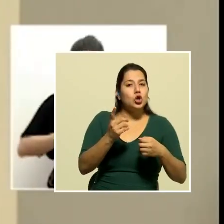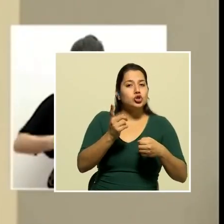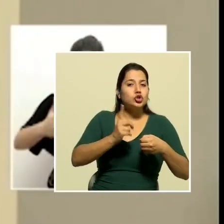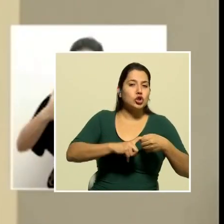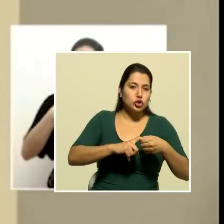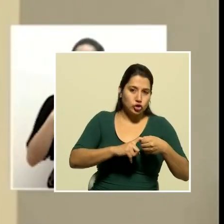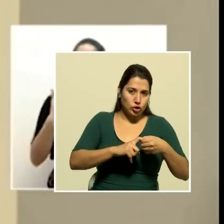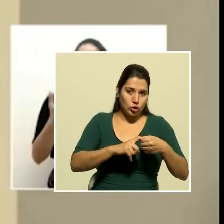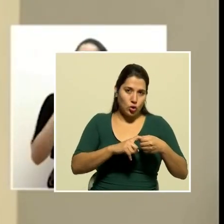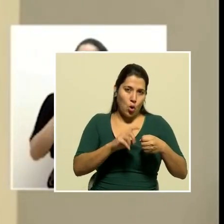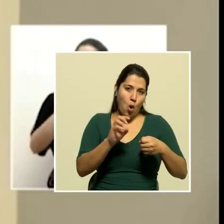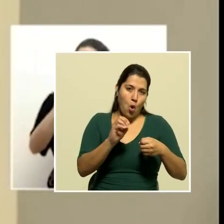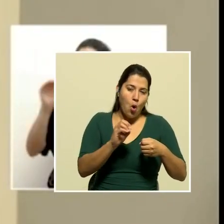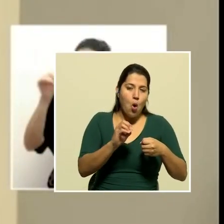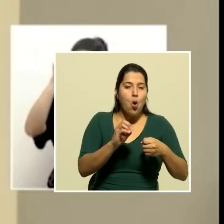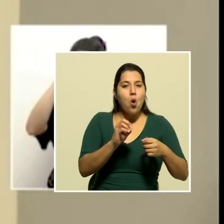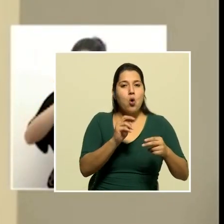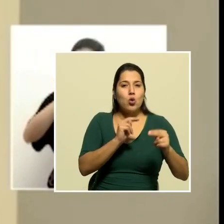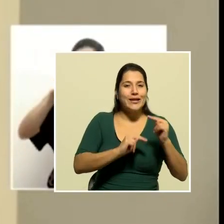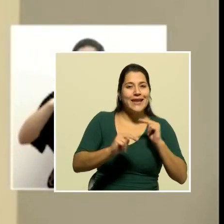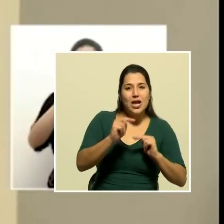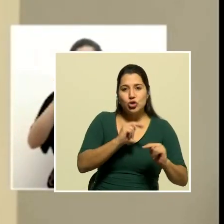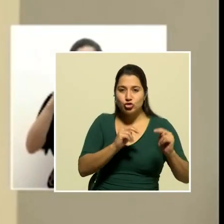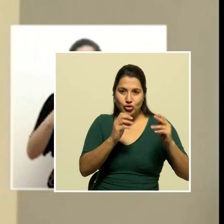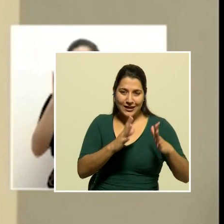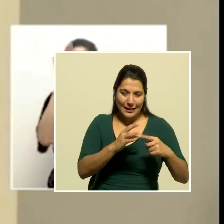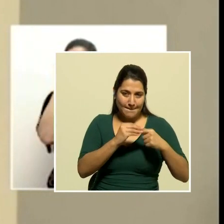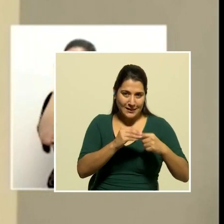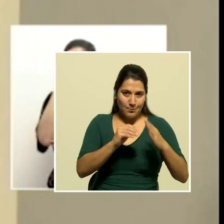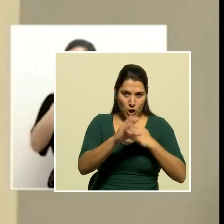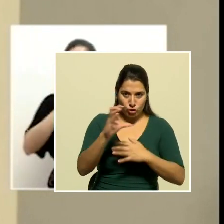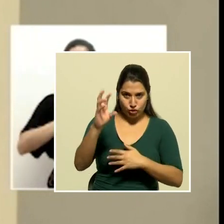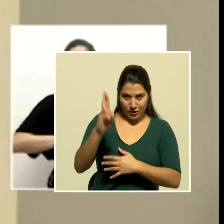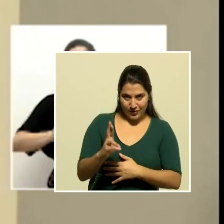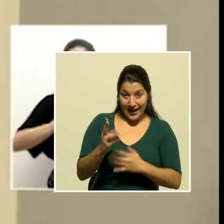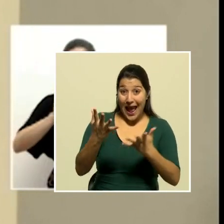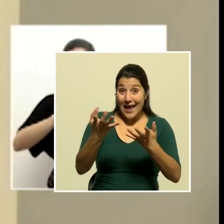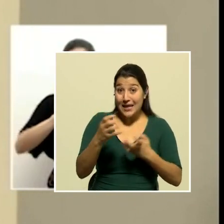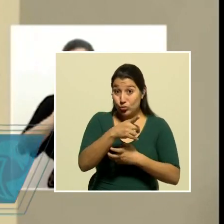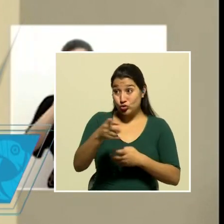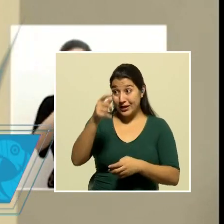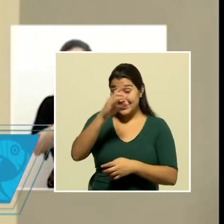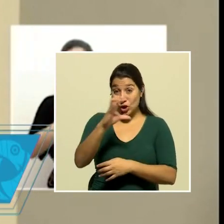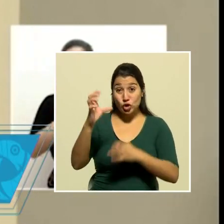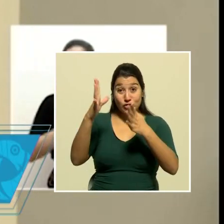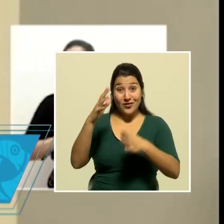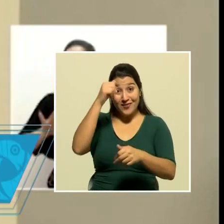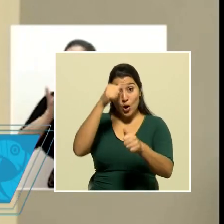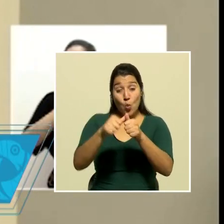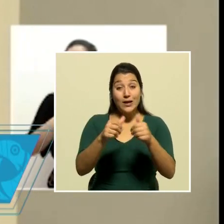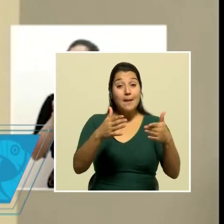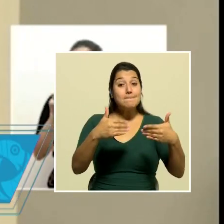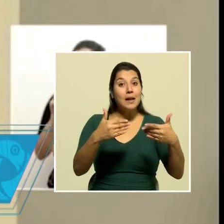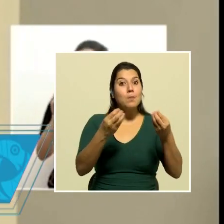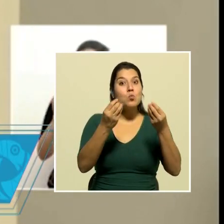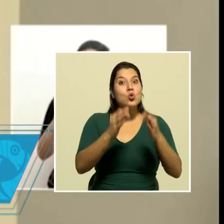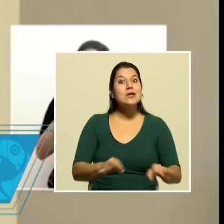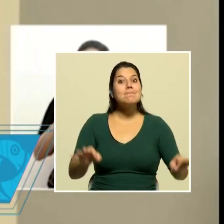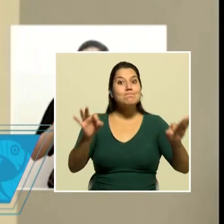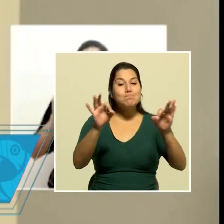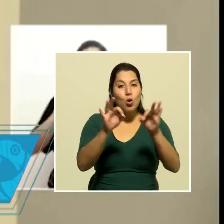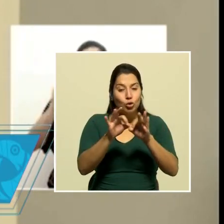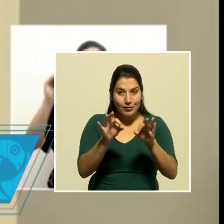Quiero recordarles a los costarricenses la importancia de nuestro comercio en la región. Es el 20% de